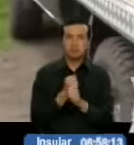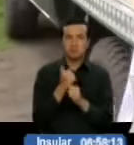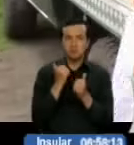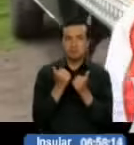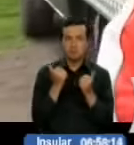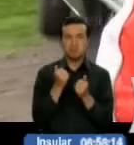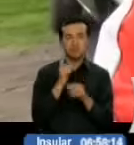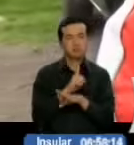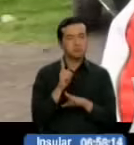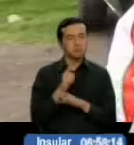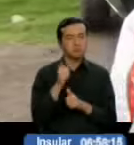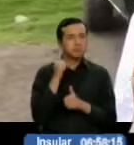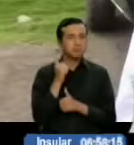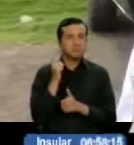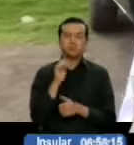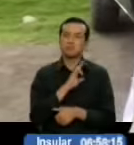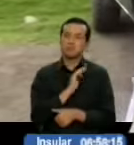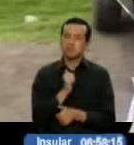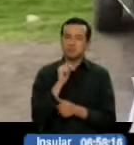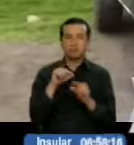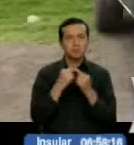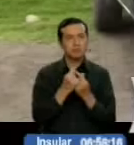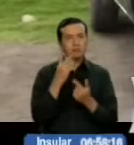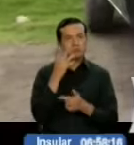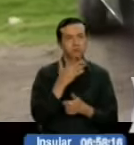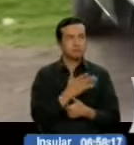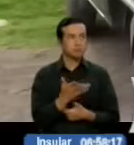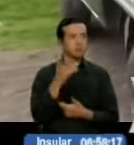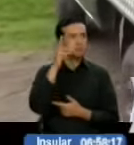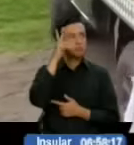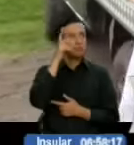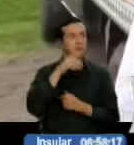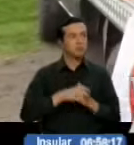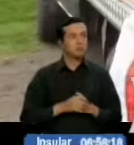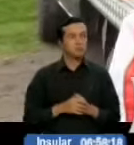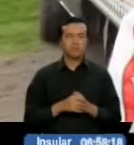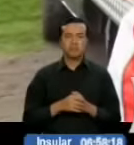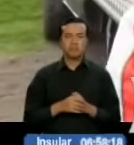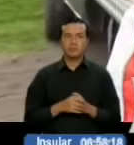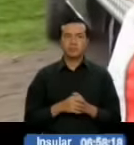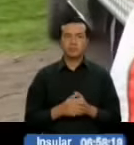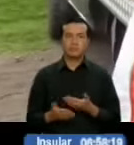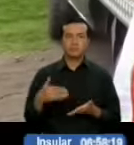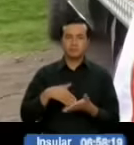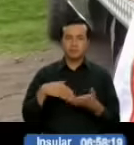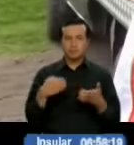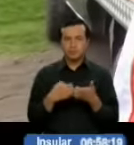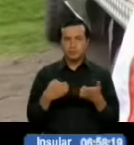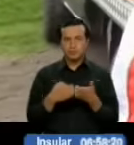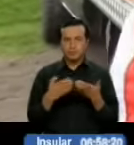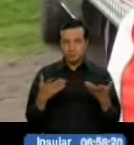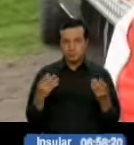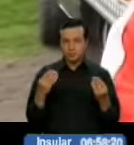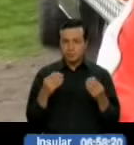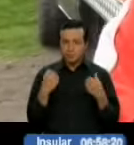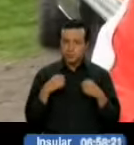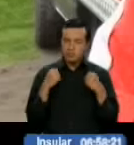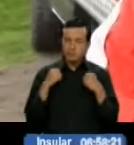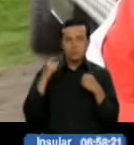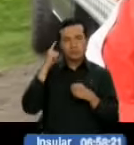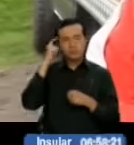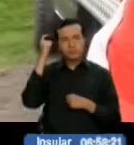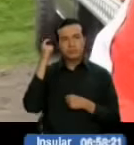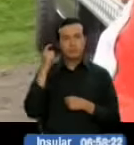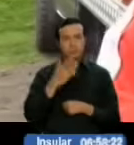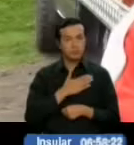una buena directiva, un buen técnico, un buen grupo. Yo creo que llego a un equipo con mucha gana, con mucho sueño.